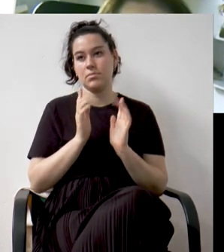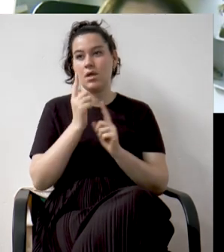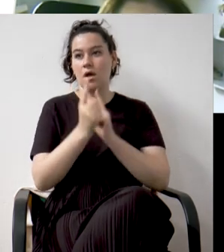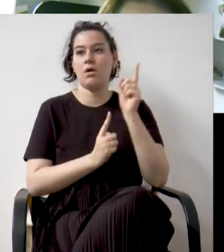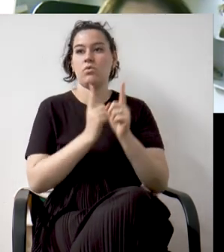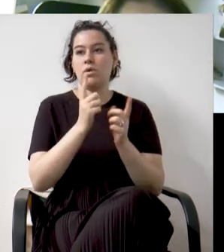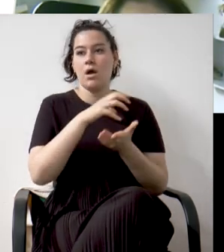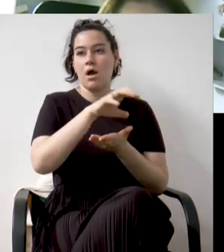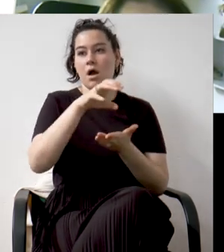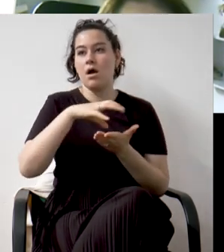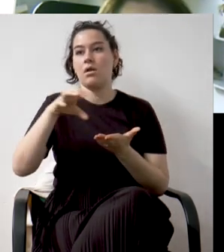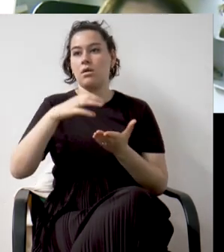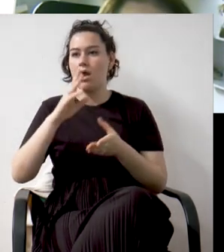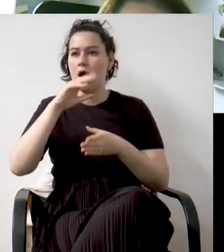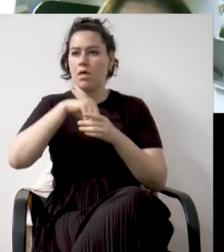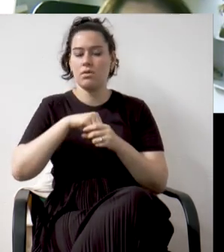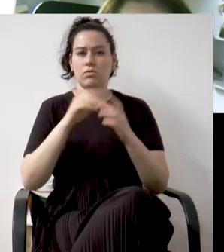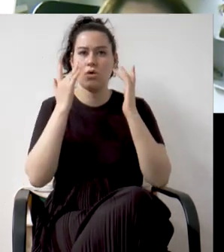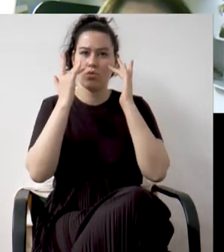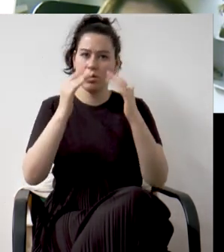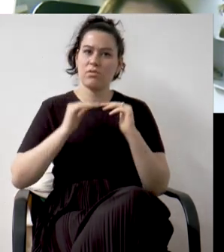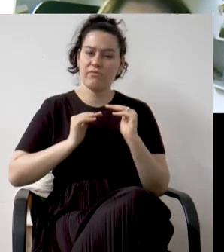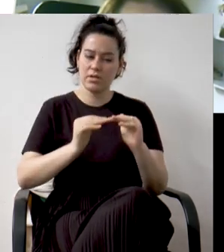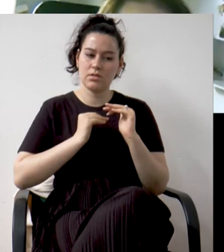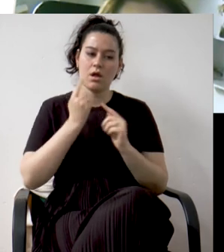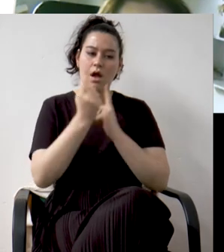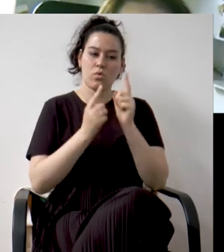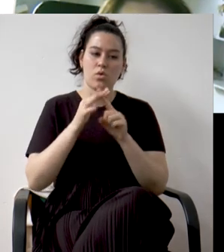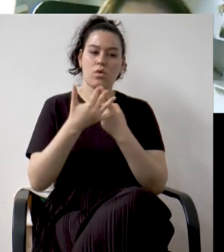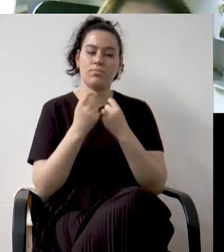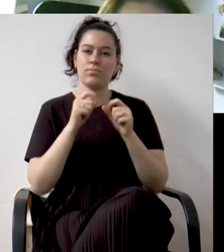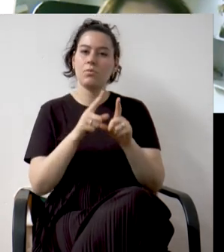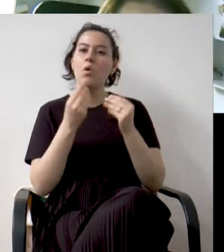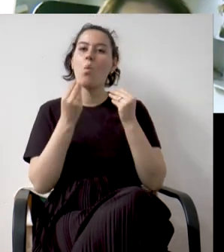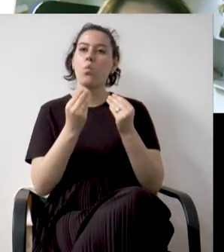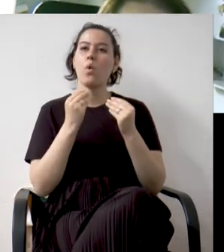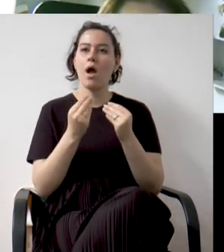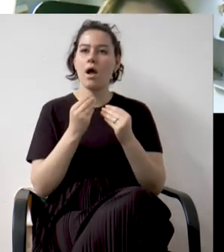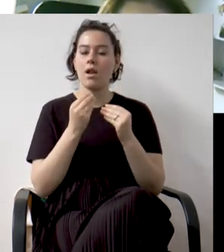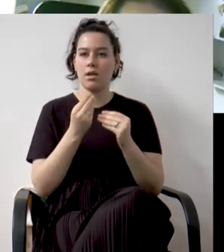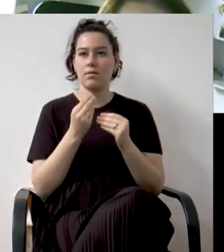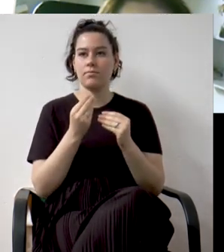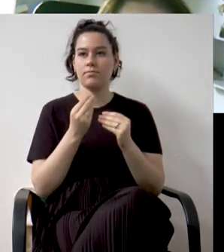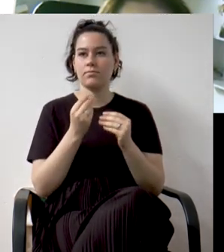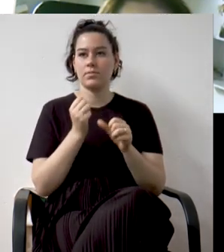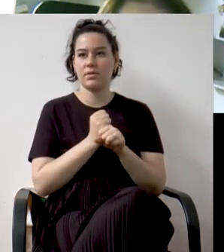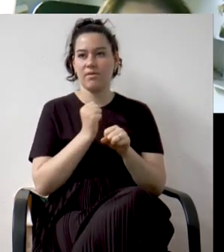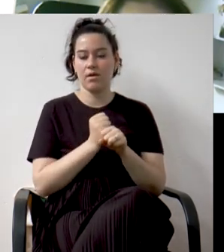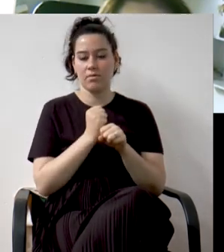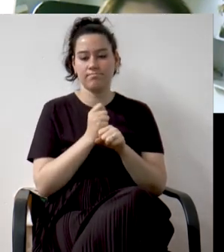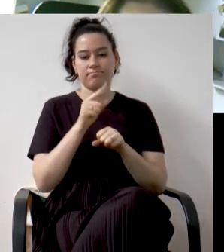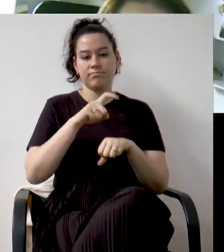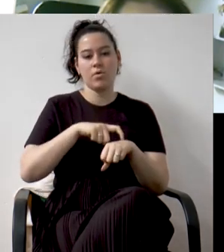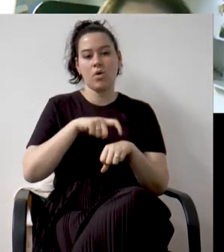determinadas áreas dentro de lo que es la educación física, determinados contextos, en los cuales es difícil tener docentes con esas cargas horarias